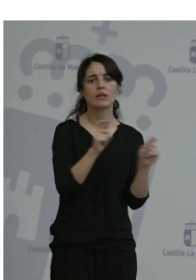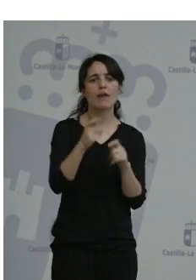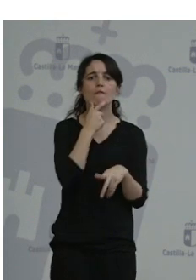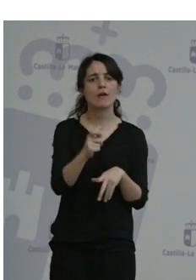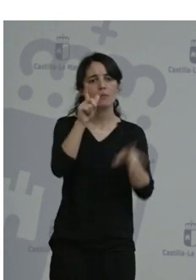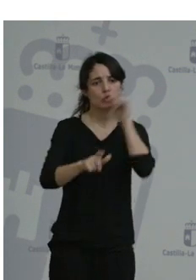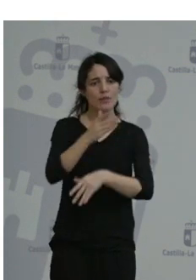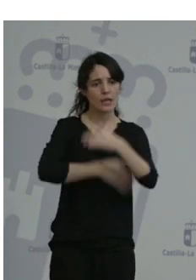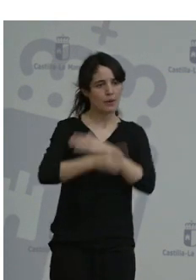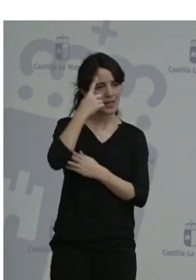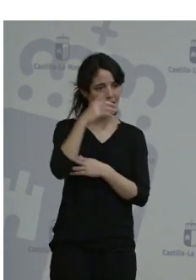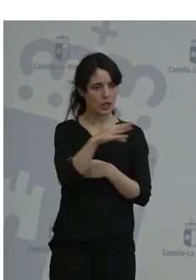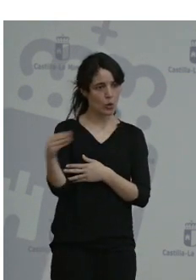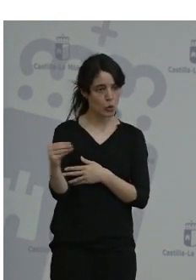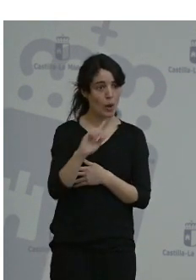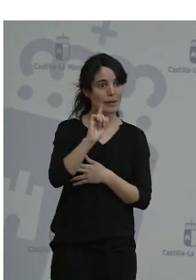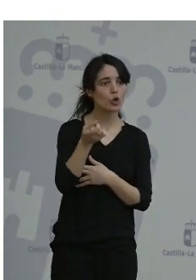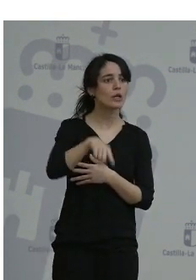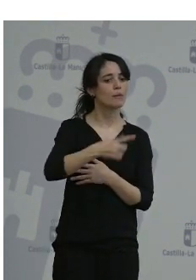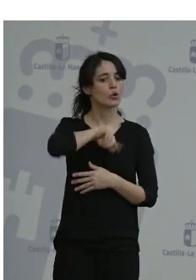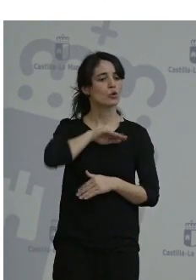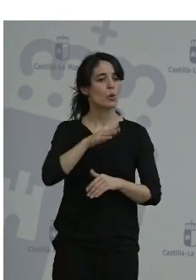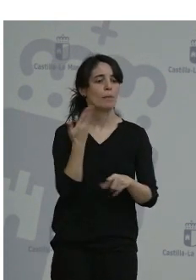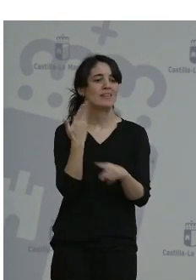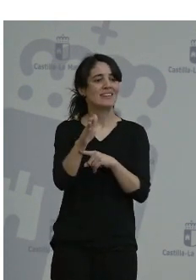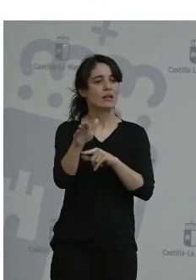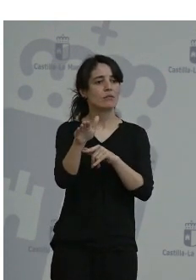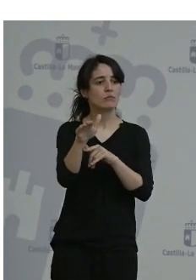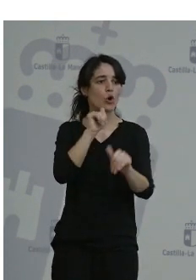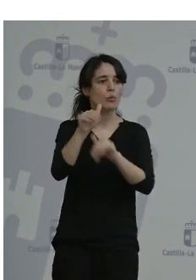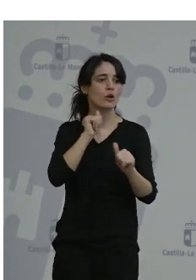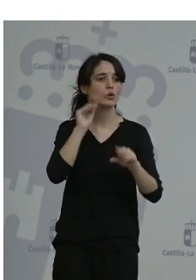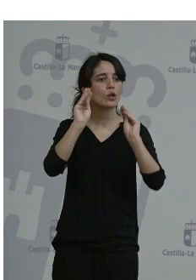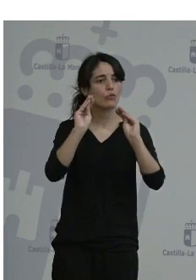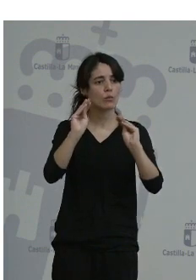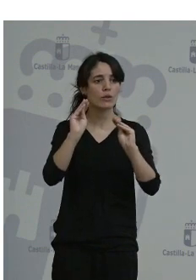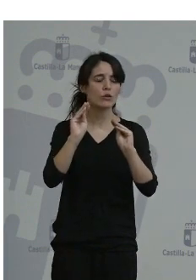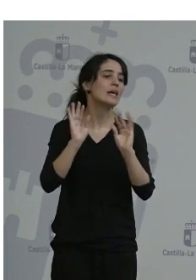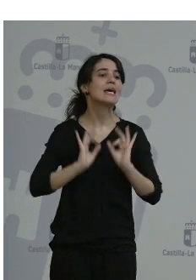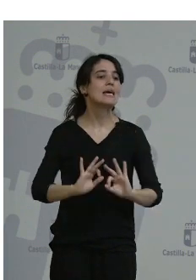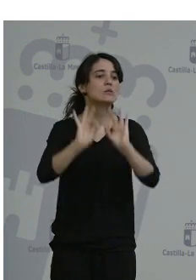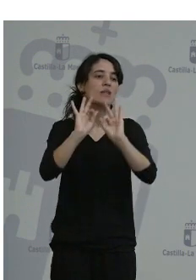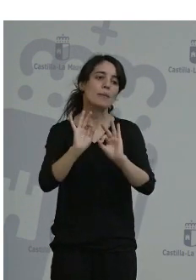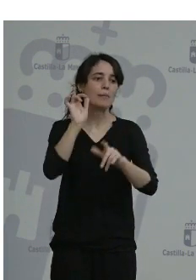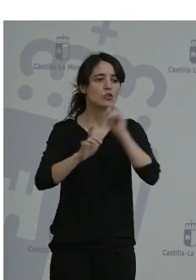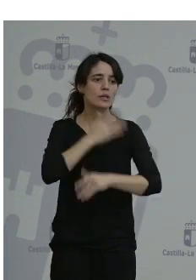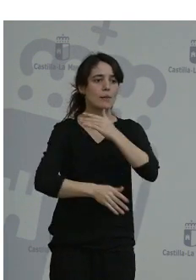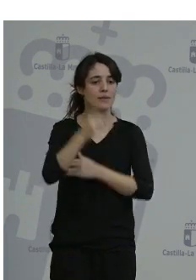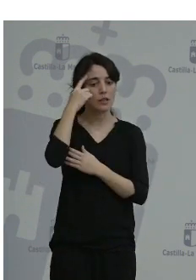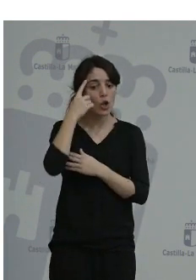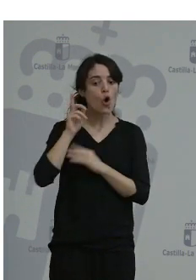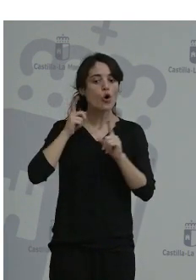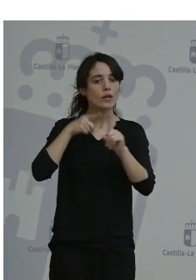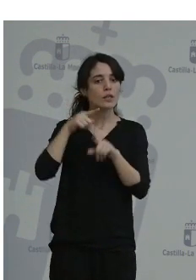presentaremos convocatorias de formación específica a las entidades de la discapacidad intelectual para que puedan